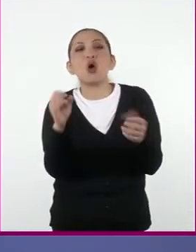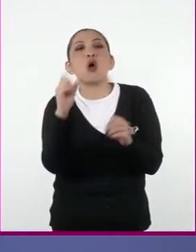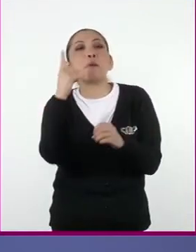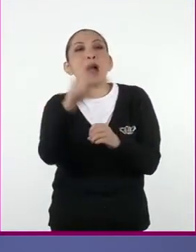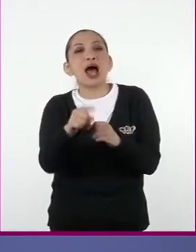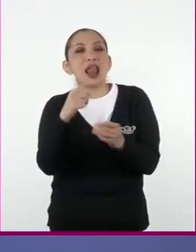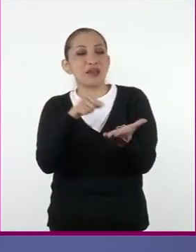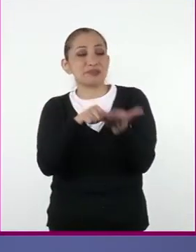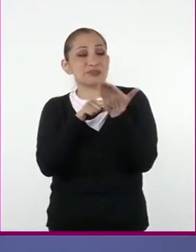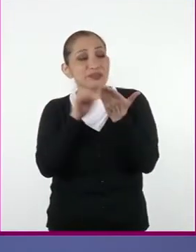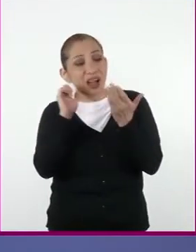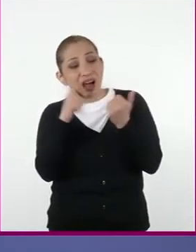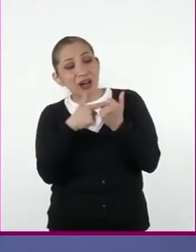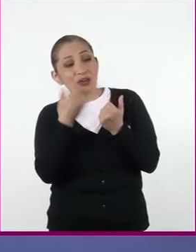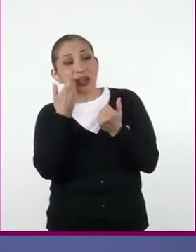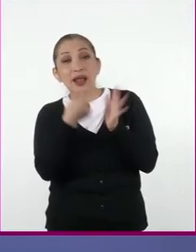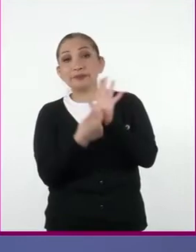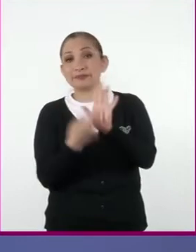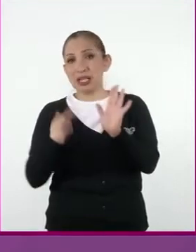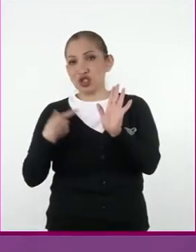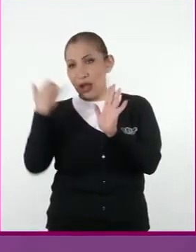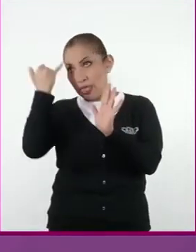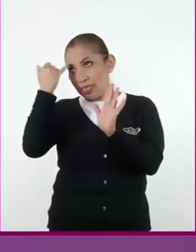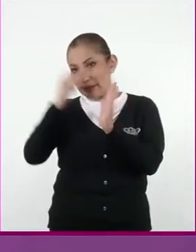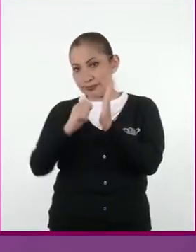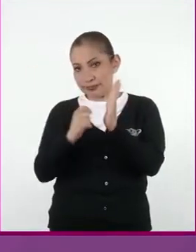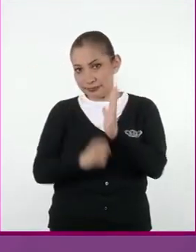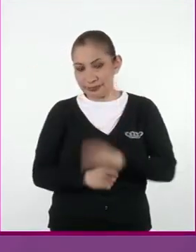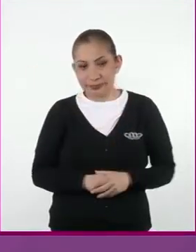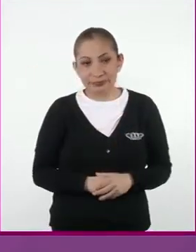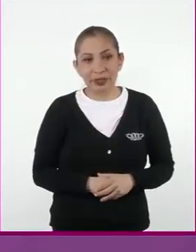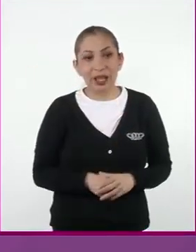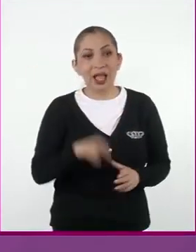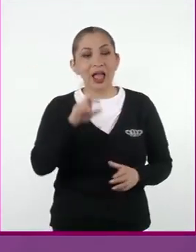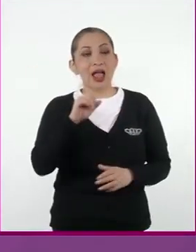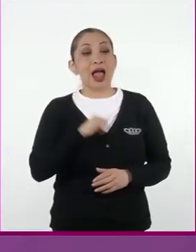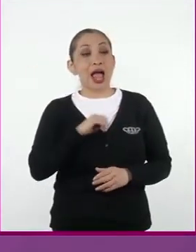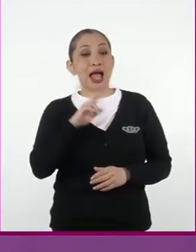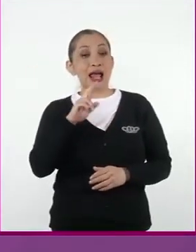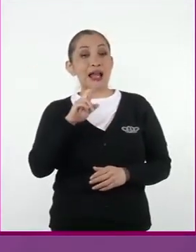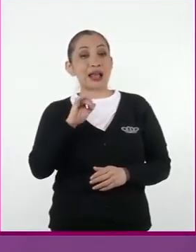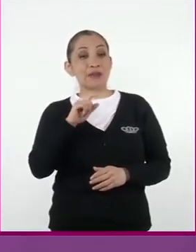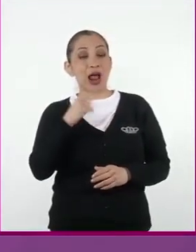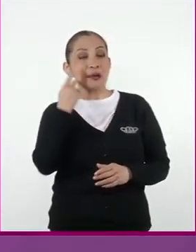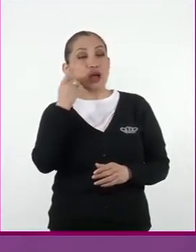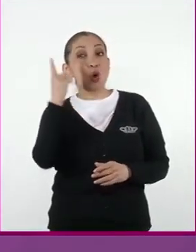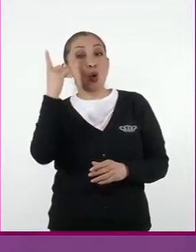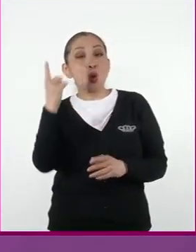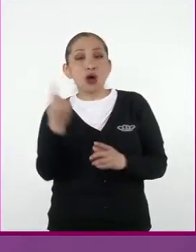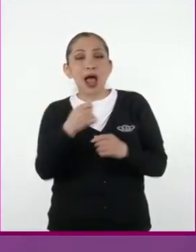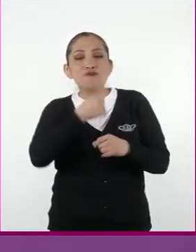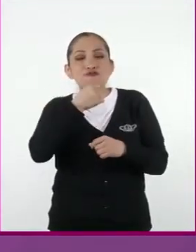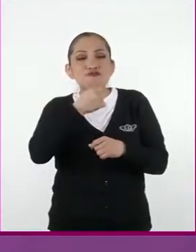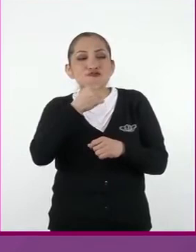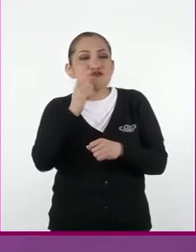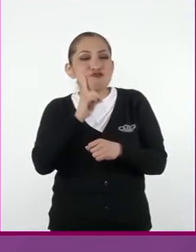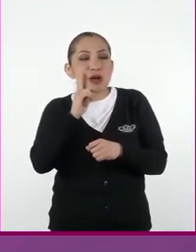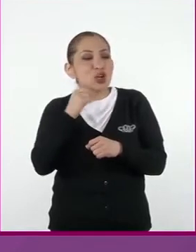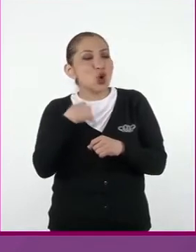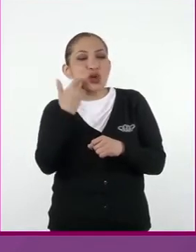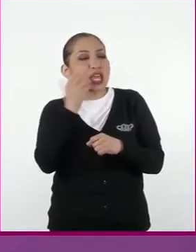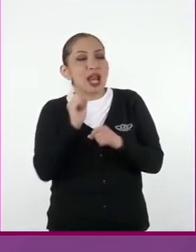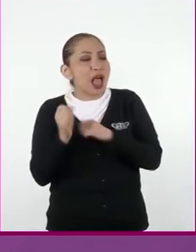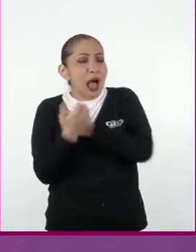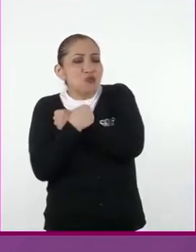para ilustrar algo que quiere transmitir el autor. Aquí, Ray Bradbury se valió de una anciana que se niega a abandonar